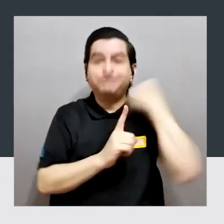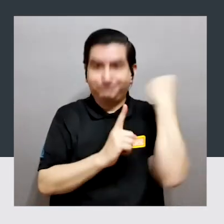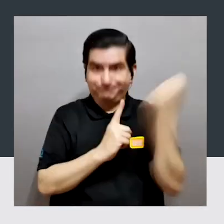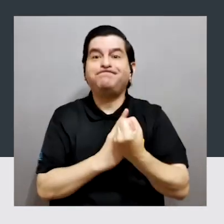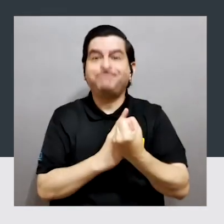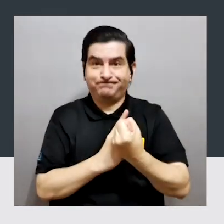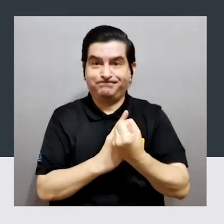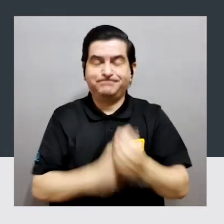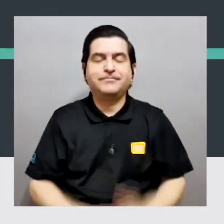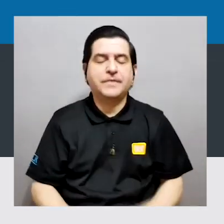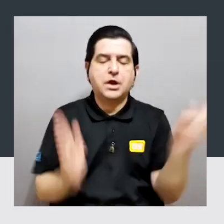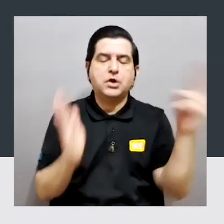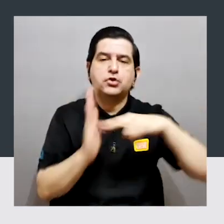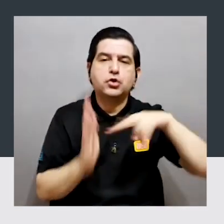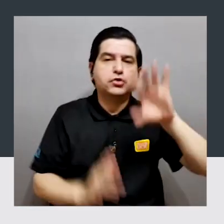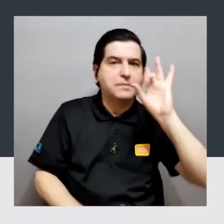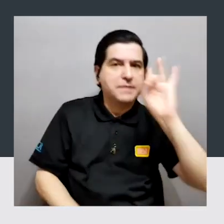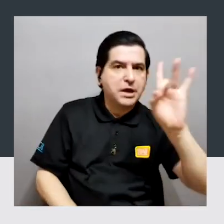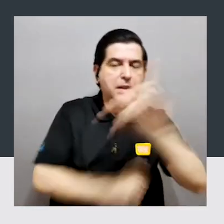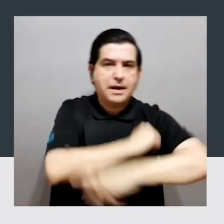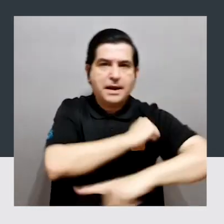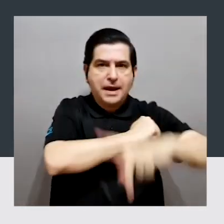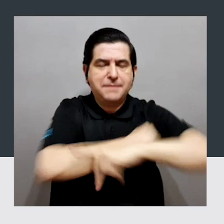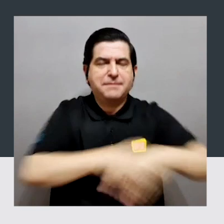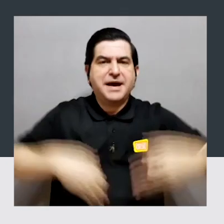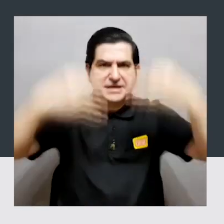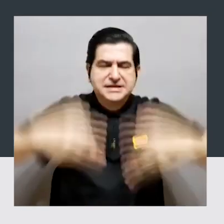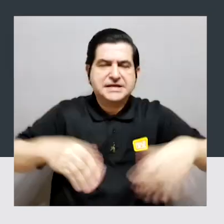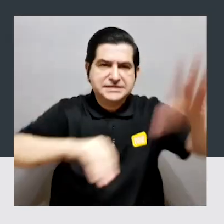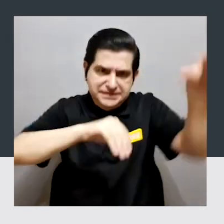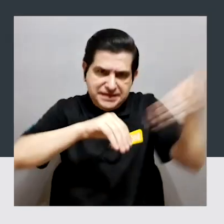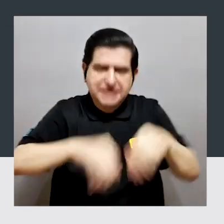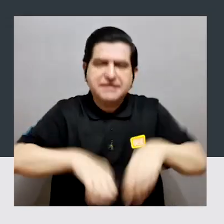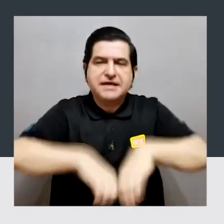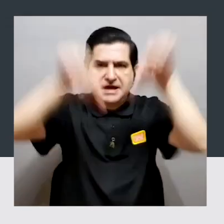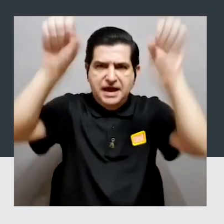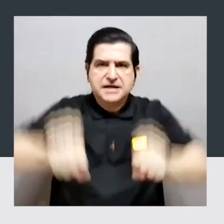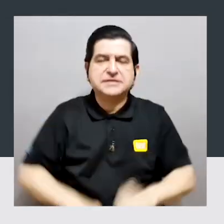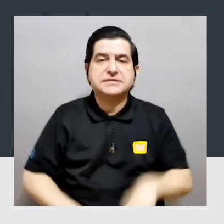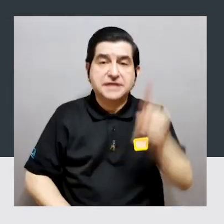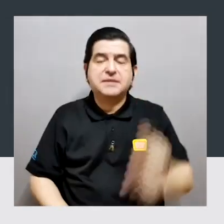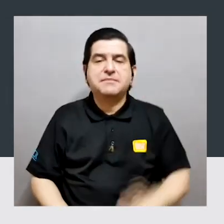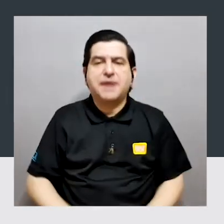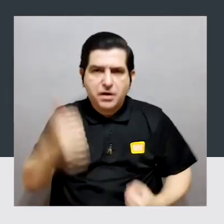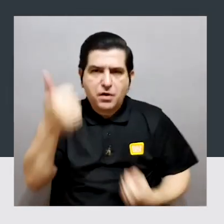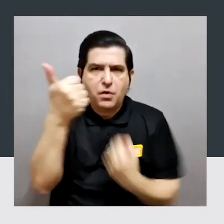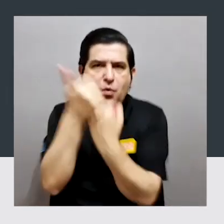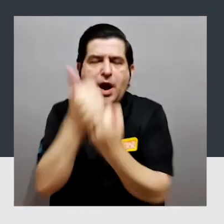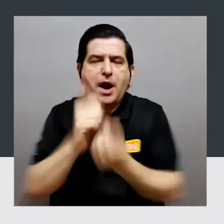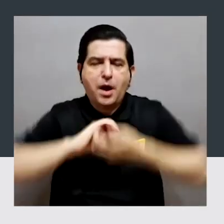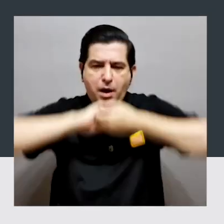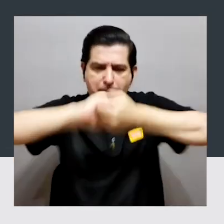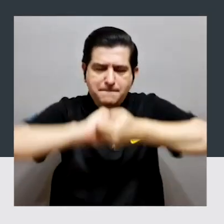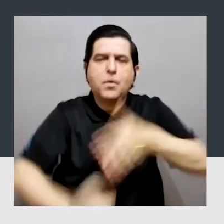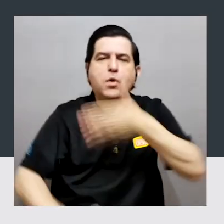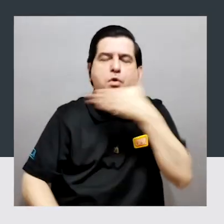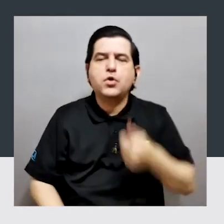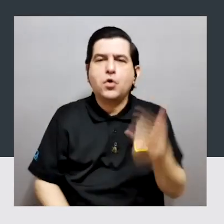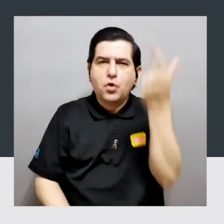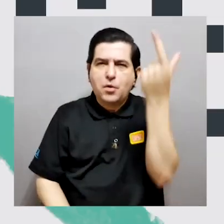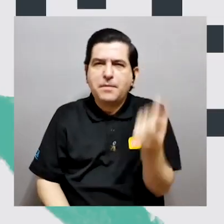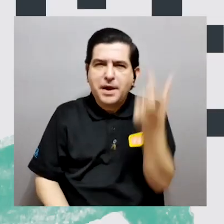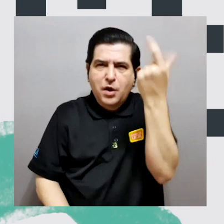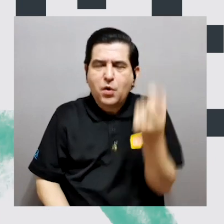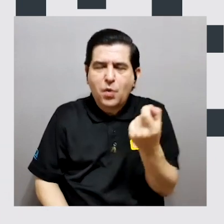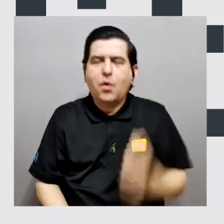esta cuestión, y en el 2008 el país decide agregar al régimen un pilar solidario para mejorar las